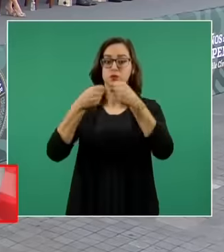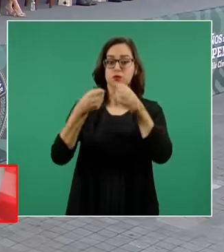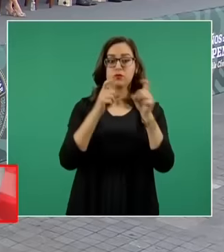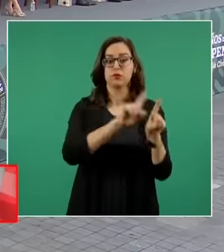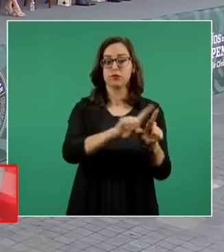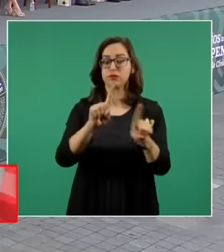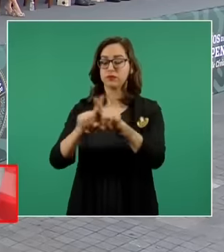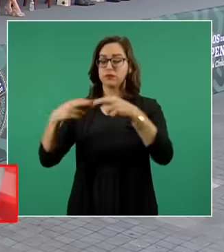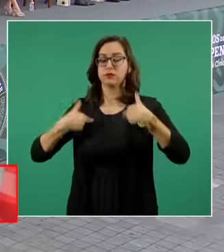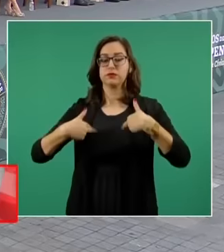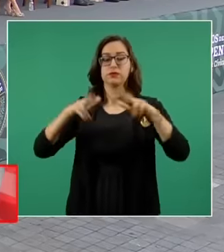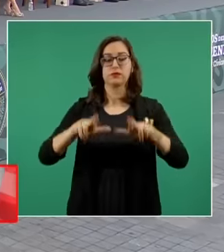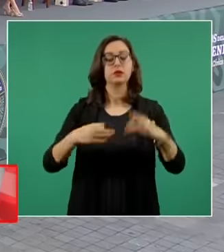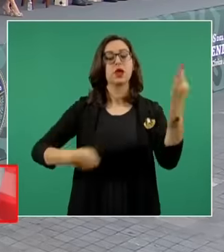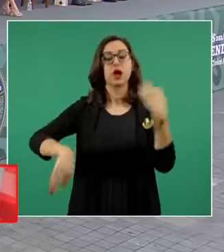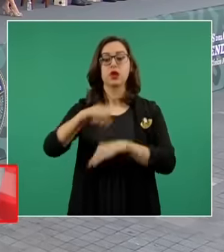días.